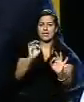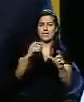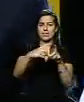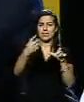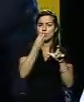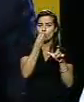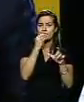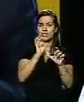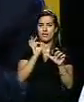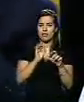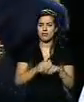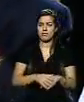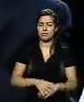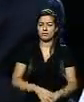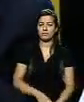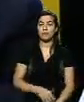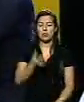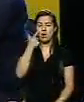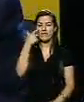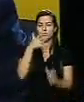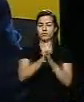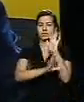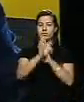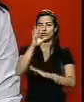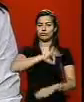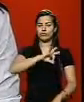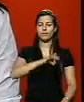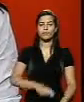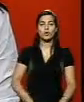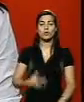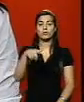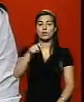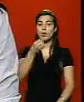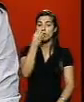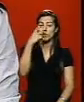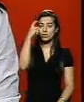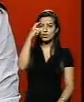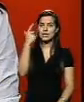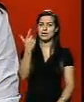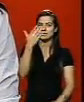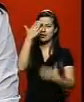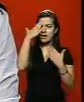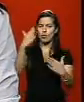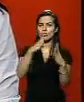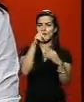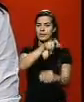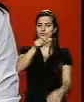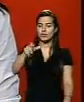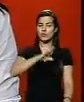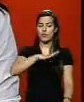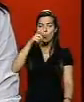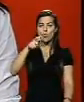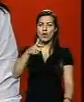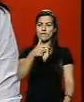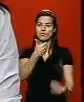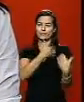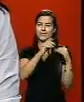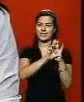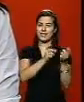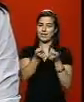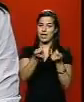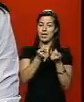nos dice Alberto. Vamos a meterla en el desarrollo social. Buenos días, compatriotas. Saludos a nuestra gente de pueblo legislador,